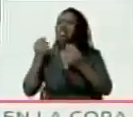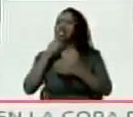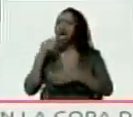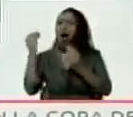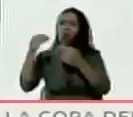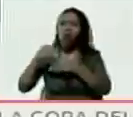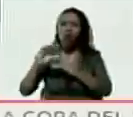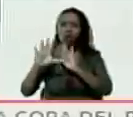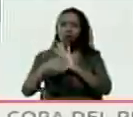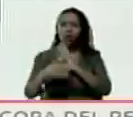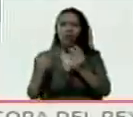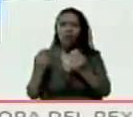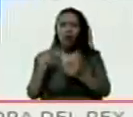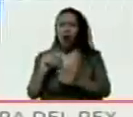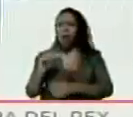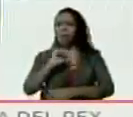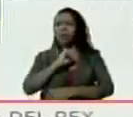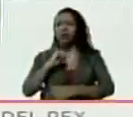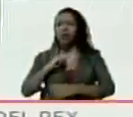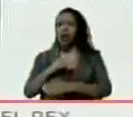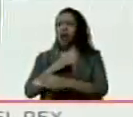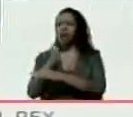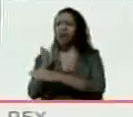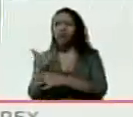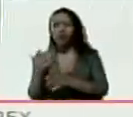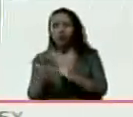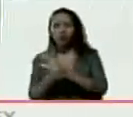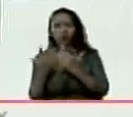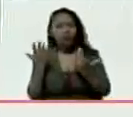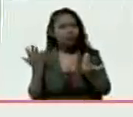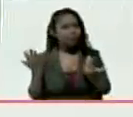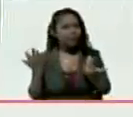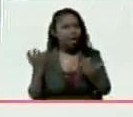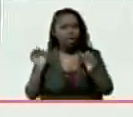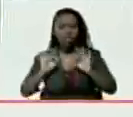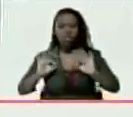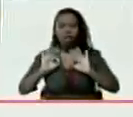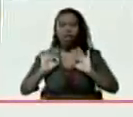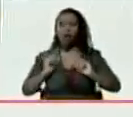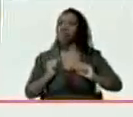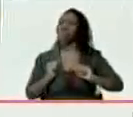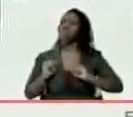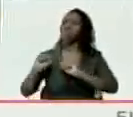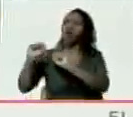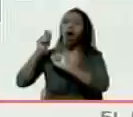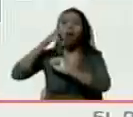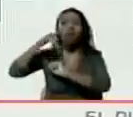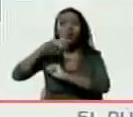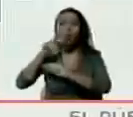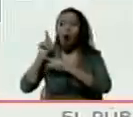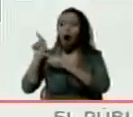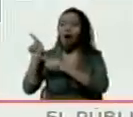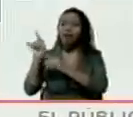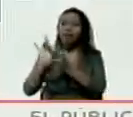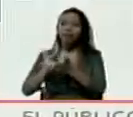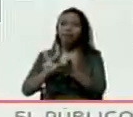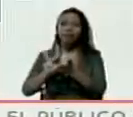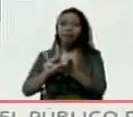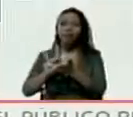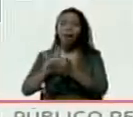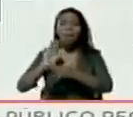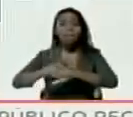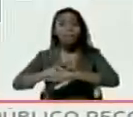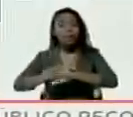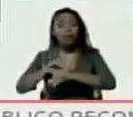República y los depositen en cuentas personales? Nadie. Son rechazados por el pueblo que está allí. Ocurre, sí,